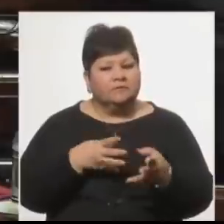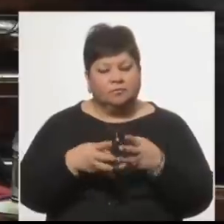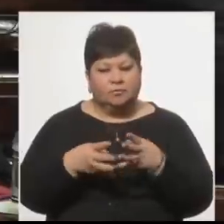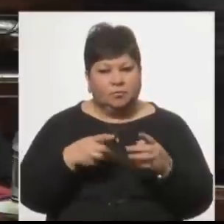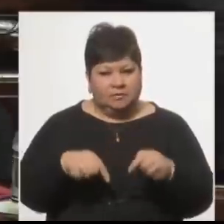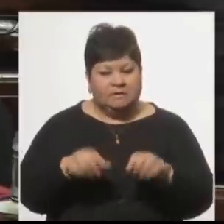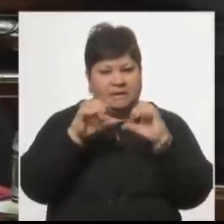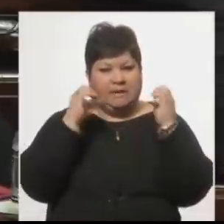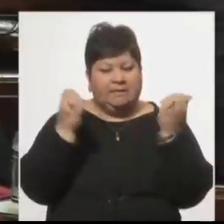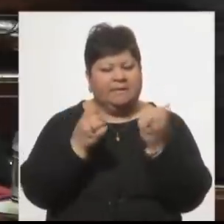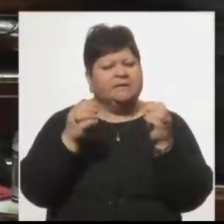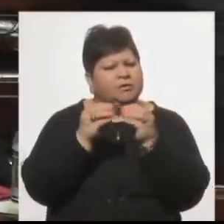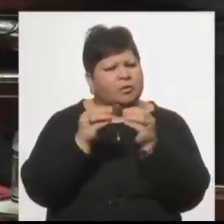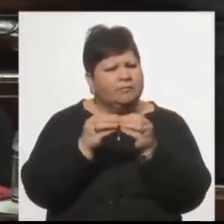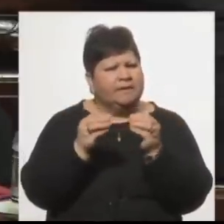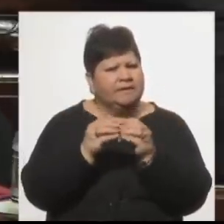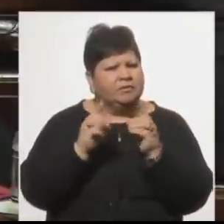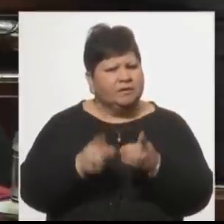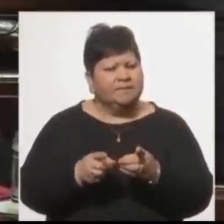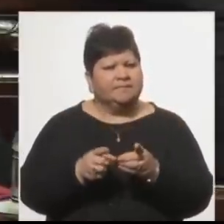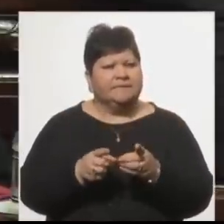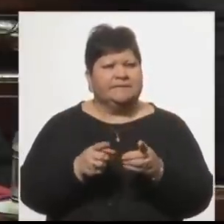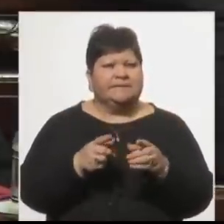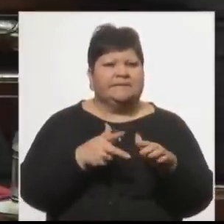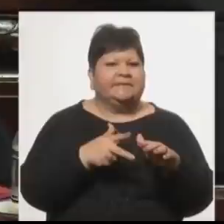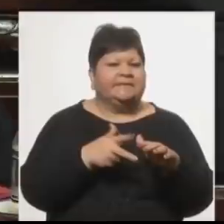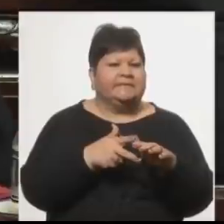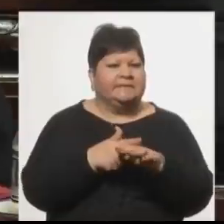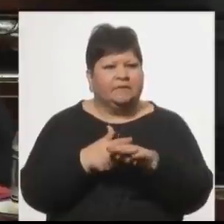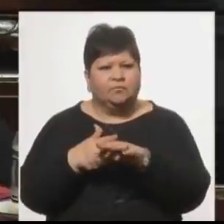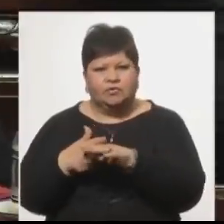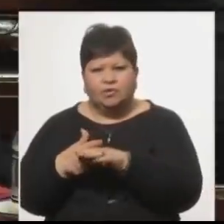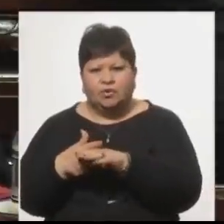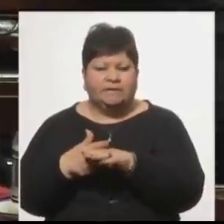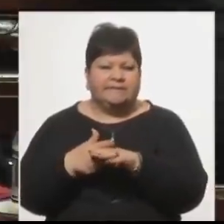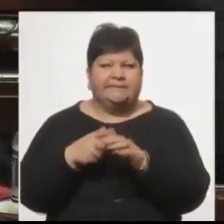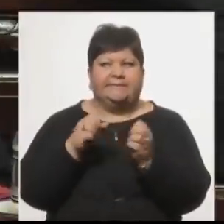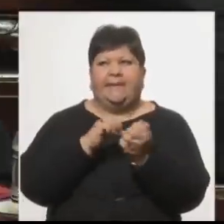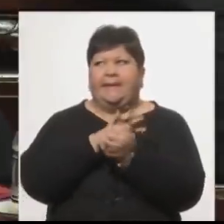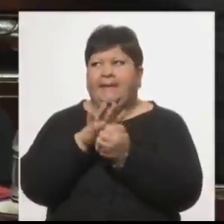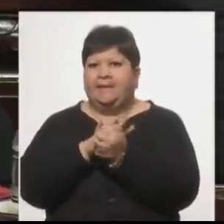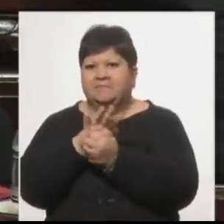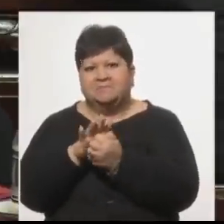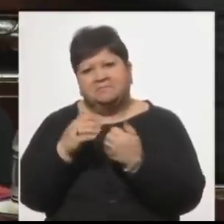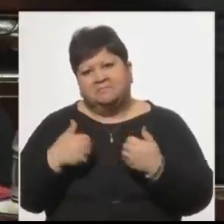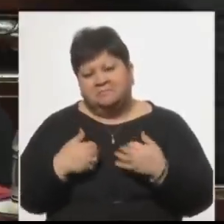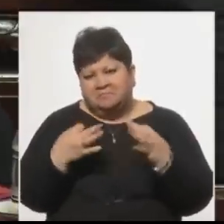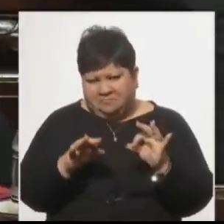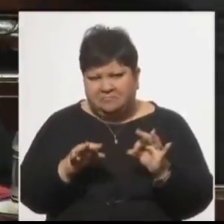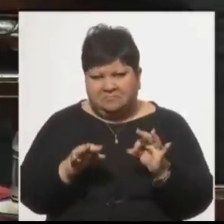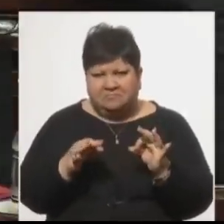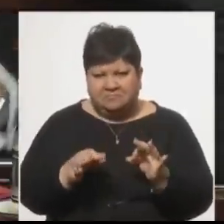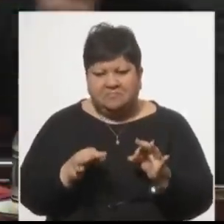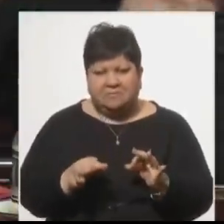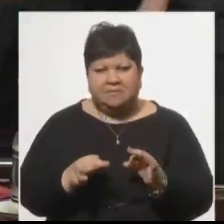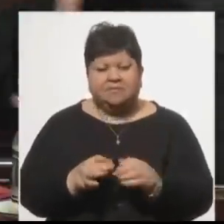estos meses, pese a las interrupciones de la famosa pandemia, lo he pasado bien.